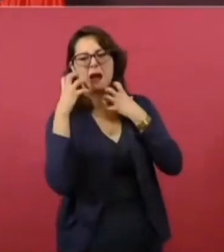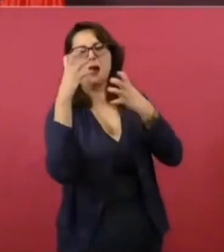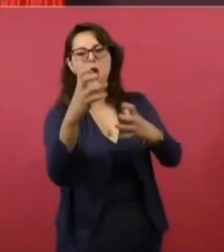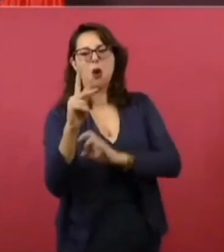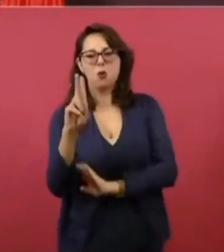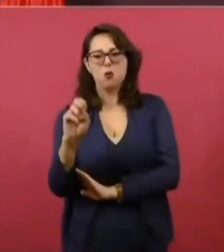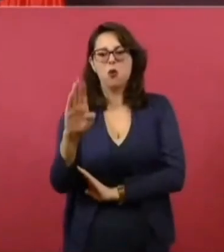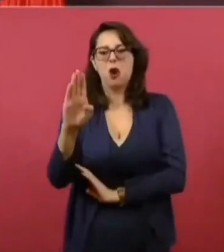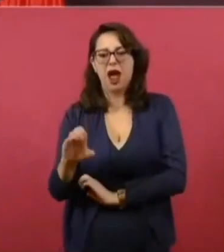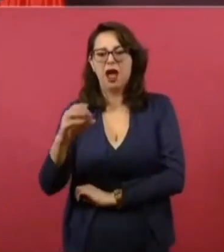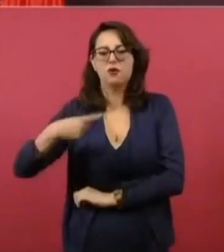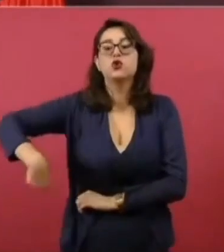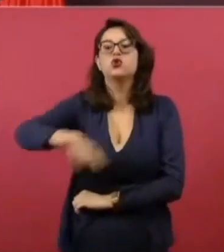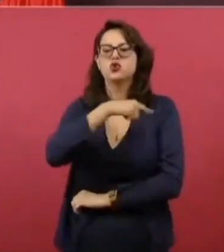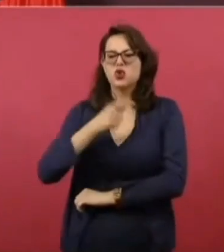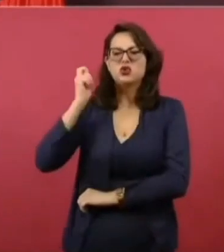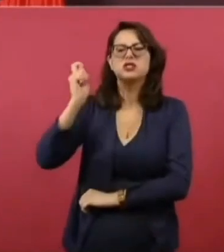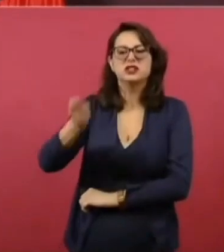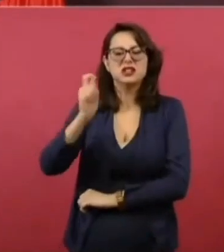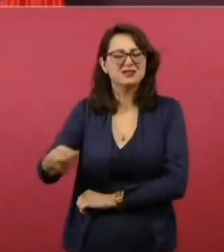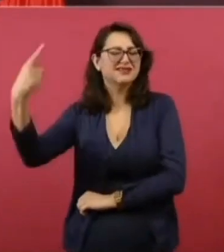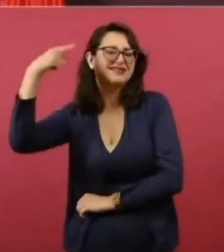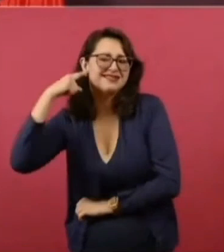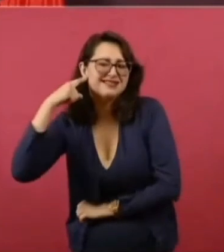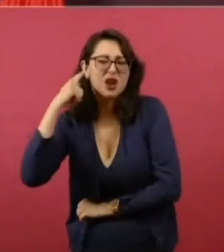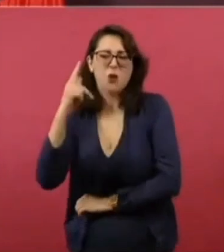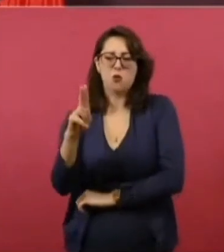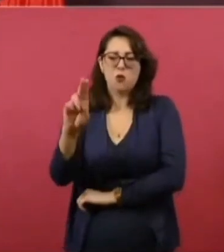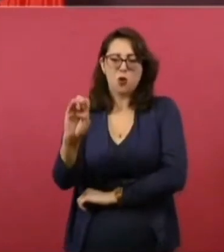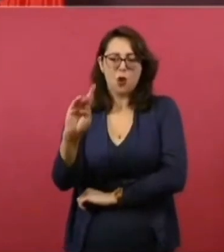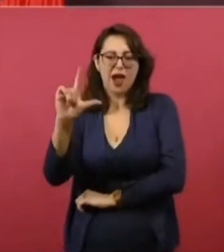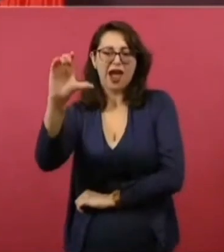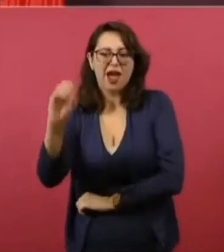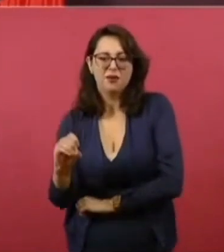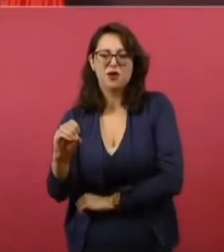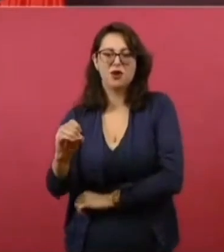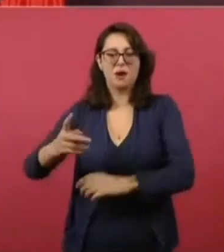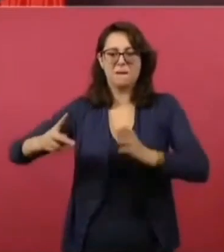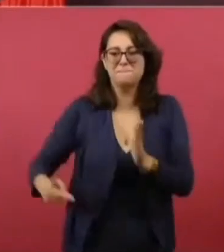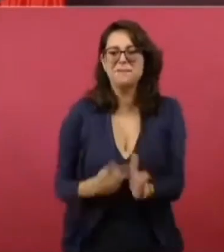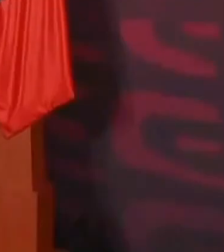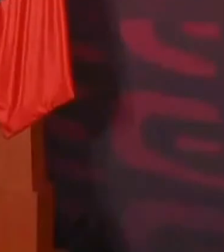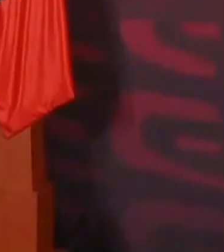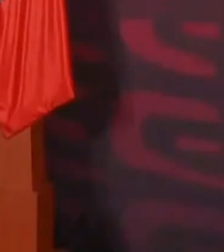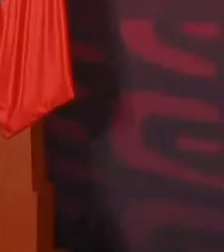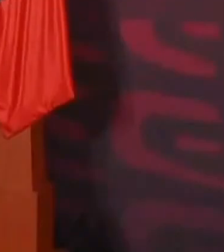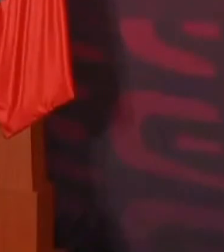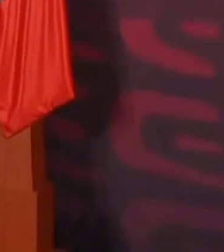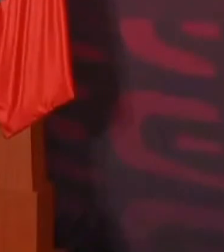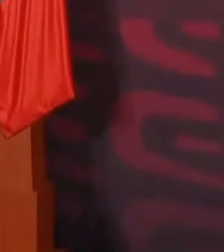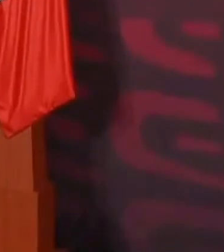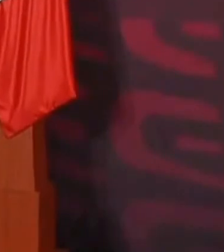¿Qué somos? No se oye. Muchas veces.